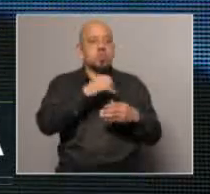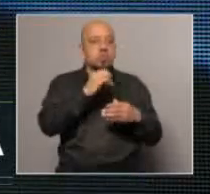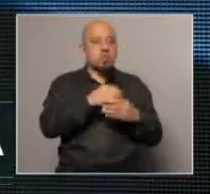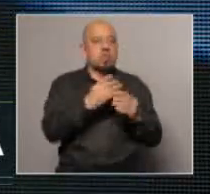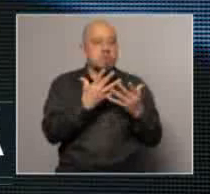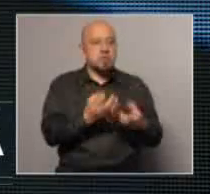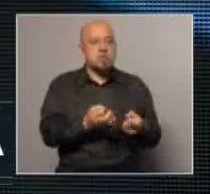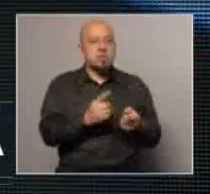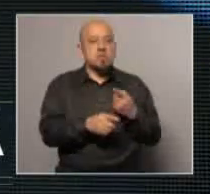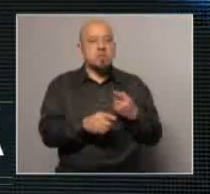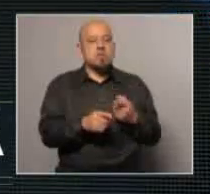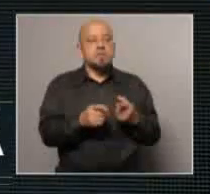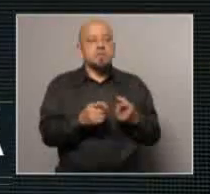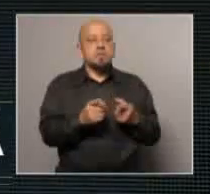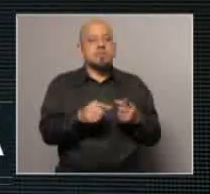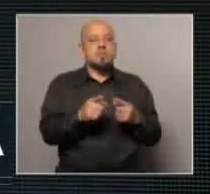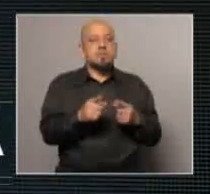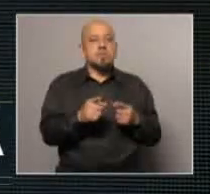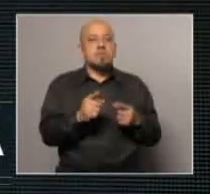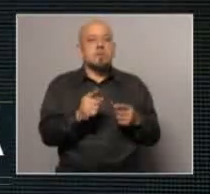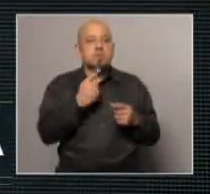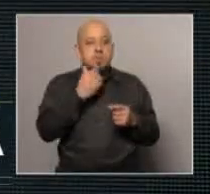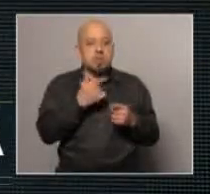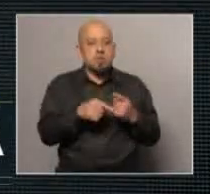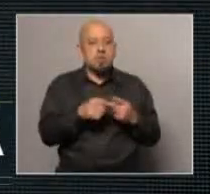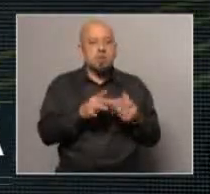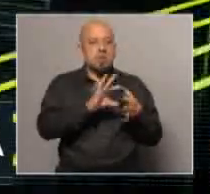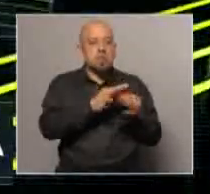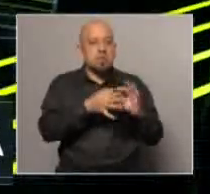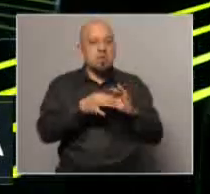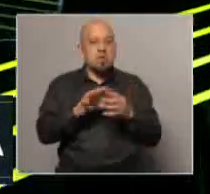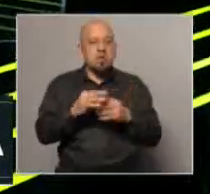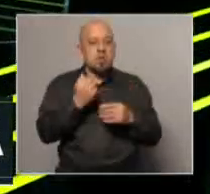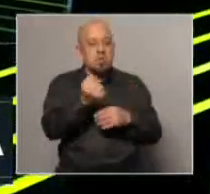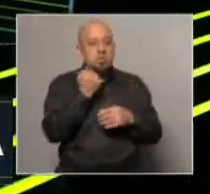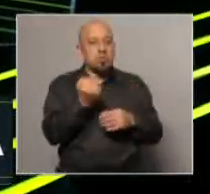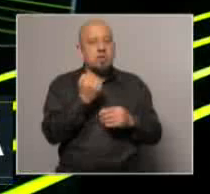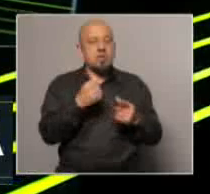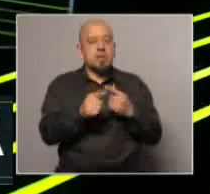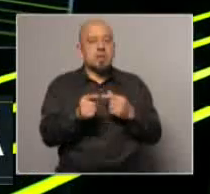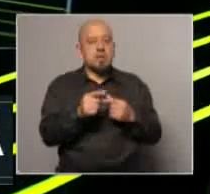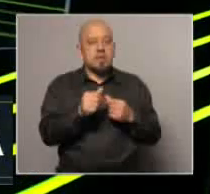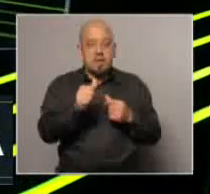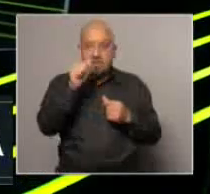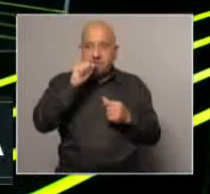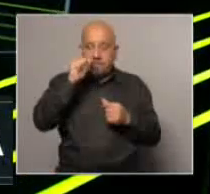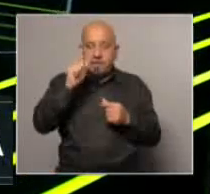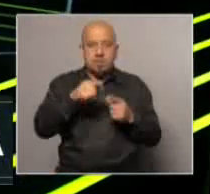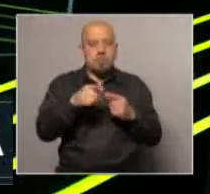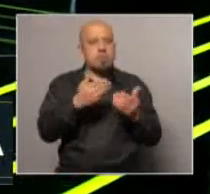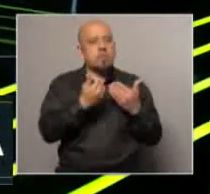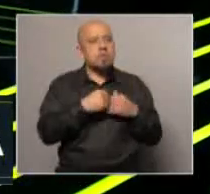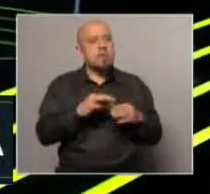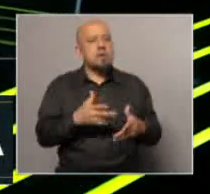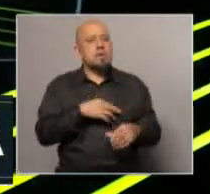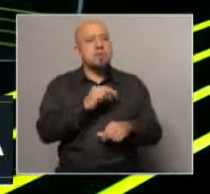secado, hasta luego la distribución, como veíamos, por ejemplo, con cadenas incluso muy importantes de bebidas, pero también tú preguntabas para